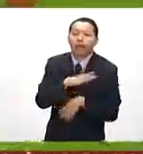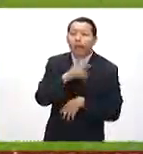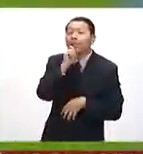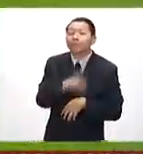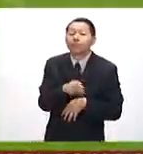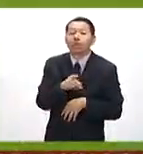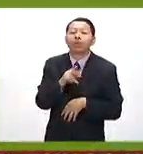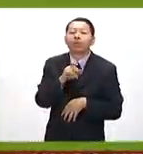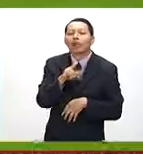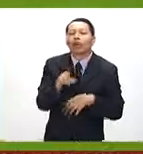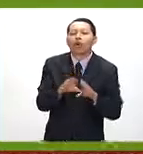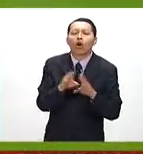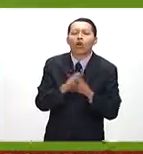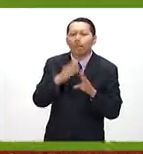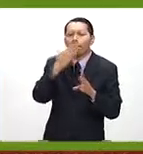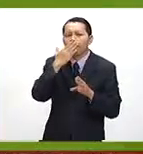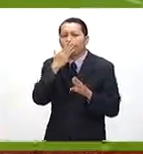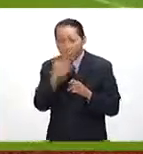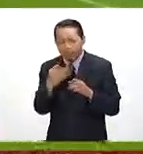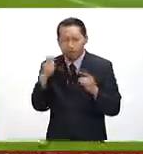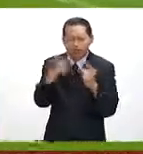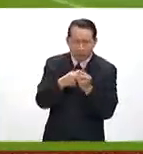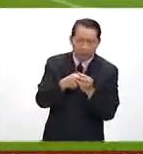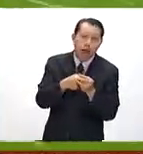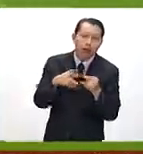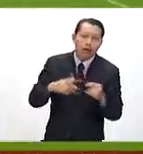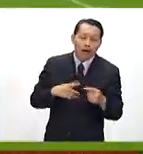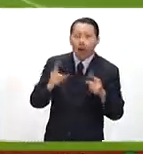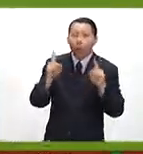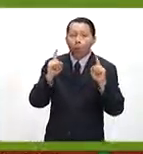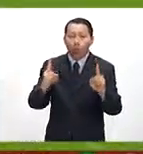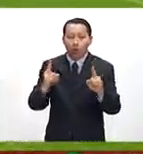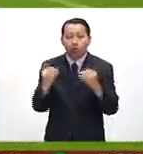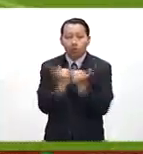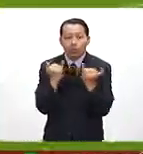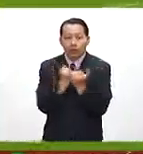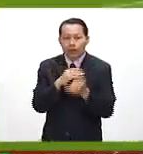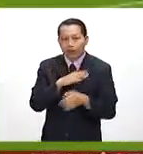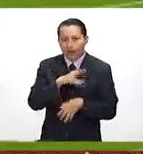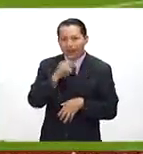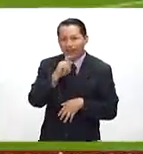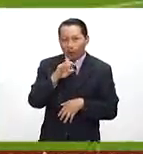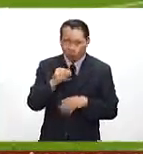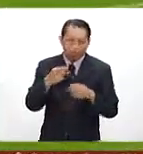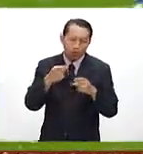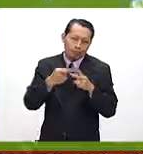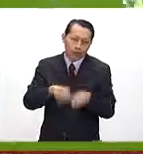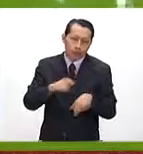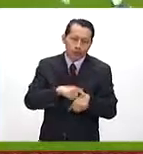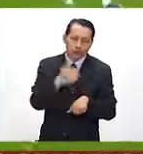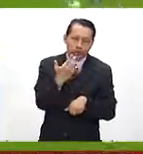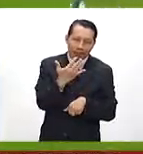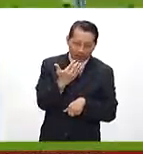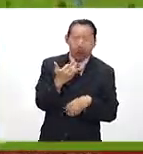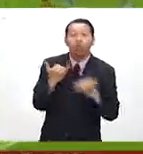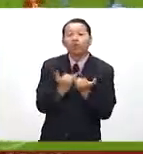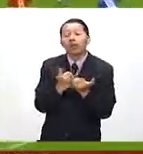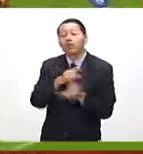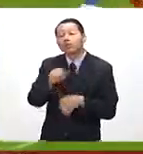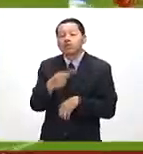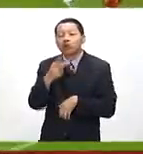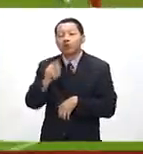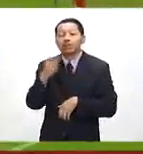Rossi, bien tirado. Y con esto se ponía el 1-1. Así es como Vitolo abrió el marcador de La Roja al 55 y De Rossi al